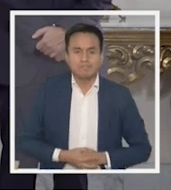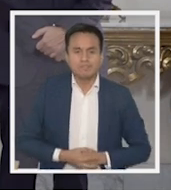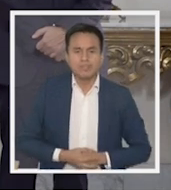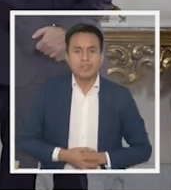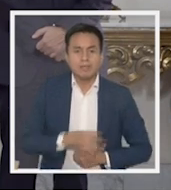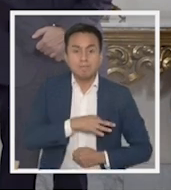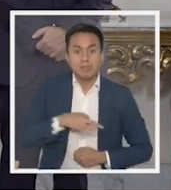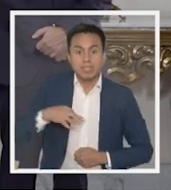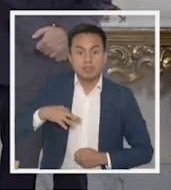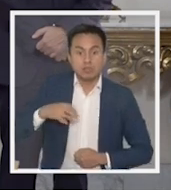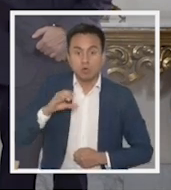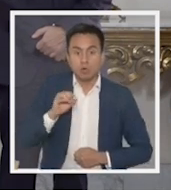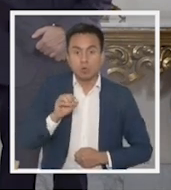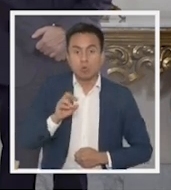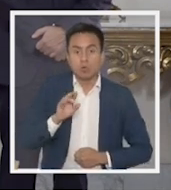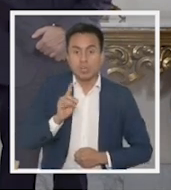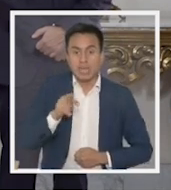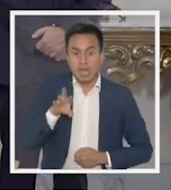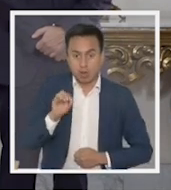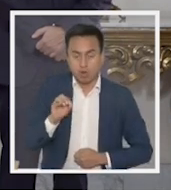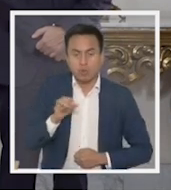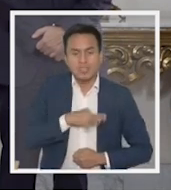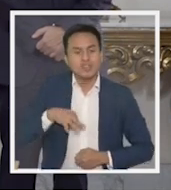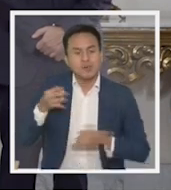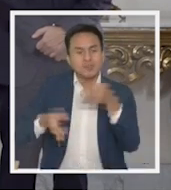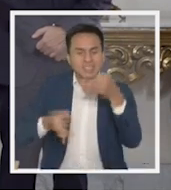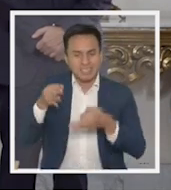quedado encargado de un trabajo operativo